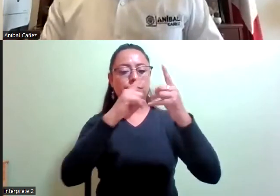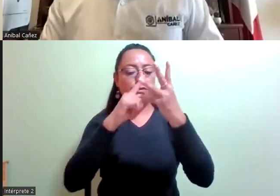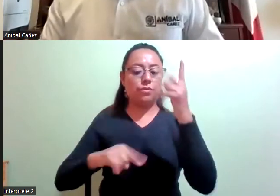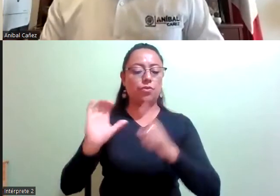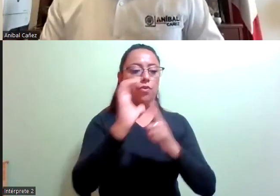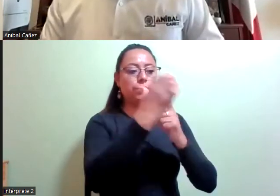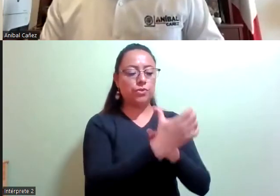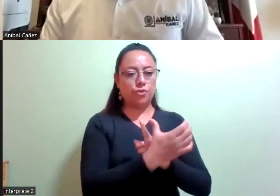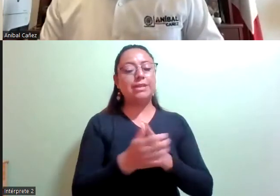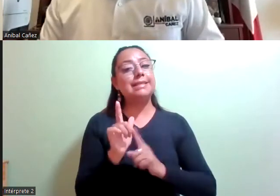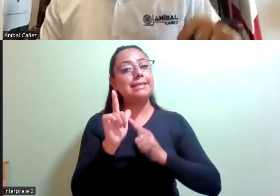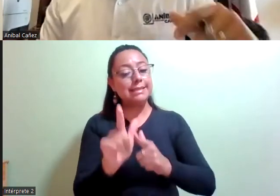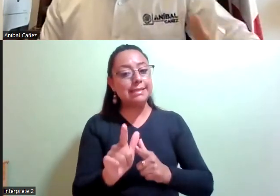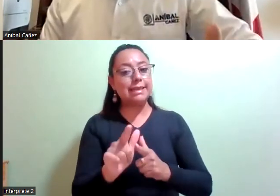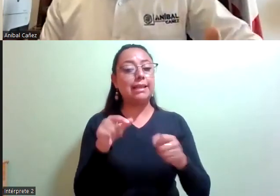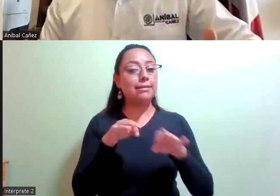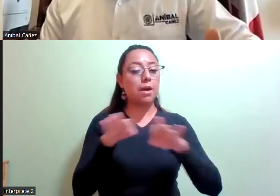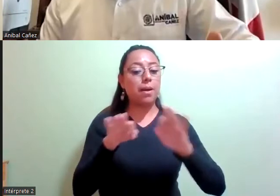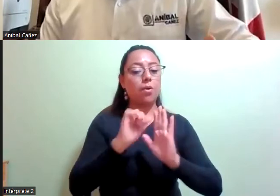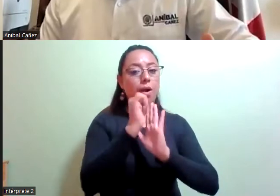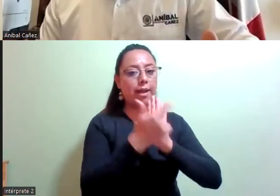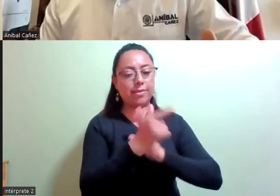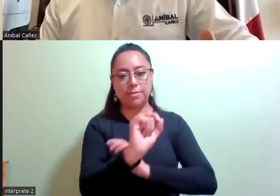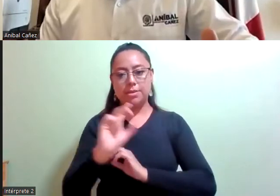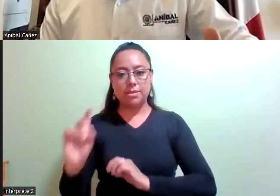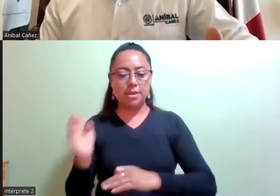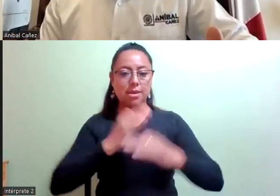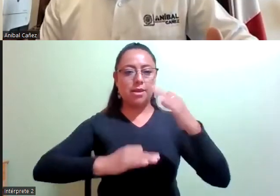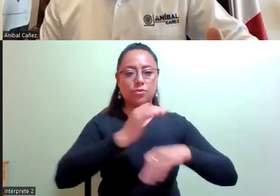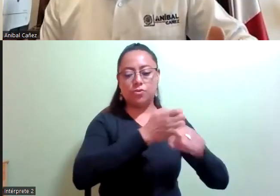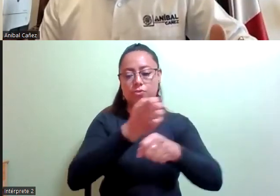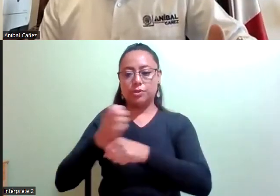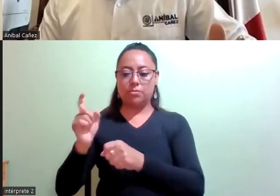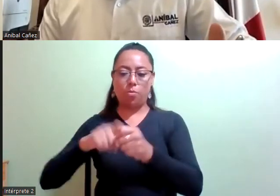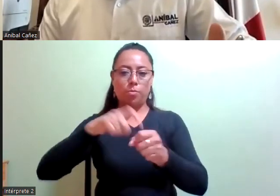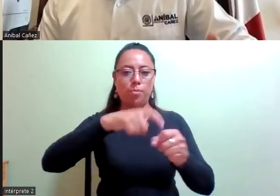la Agenda 2030 en los estados que integran la megalópolis.